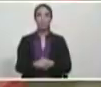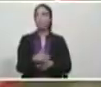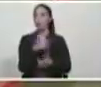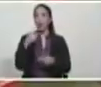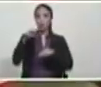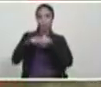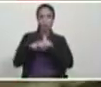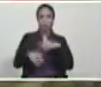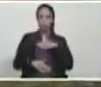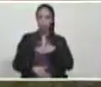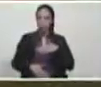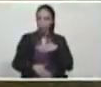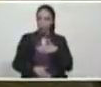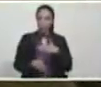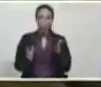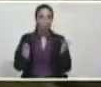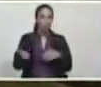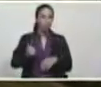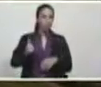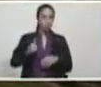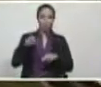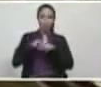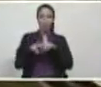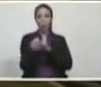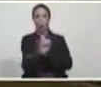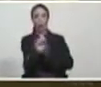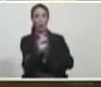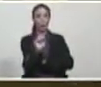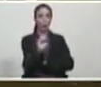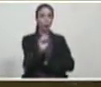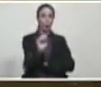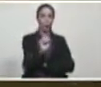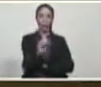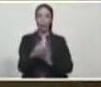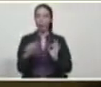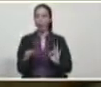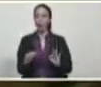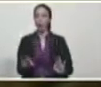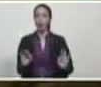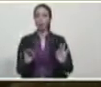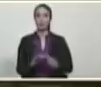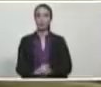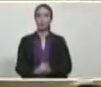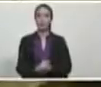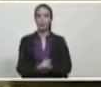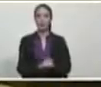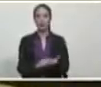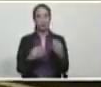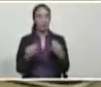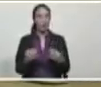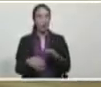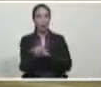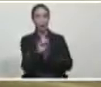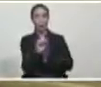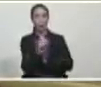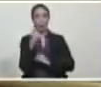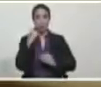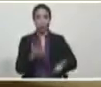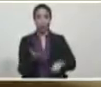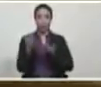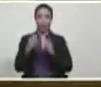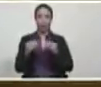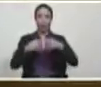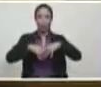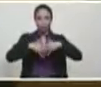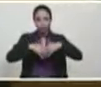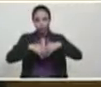sentar y perfectamente lo puede manejar sin ningún... Correcto, es sincrónico, ¿verdad? Vamos a ver el motor.